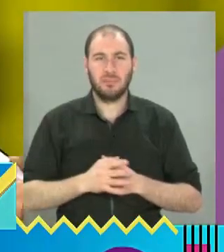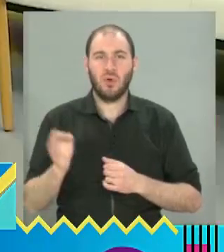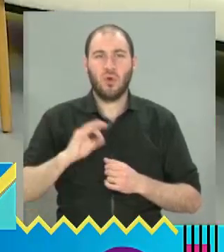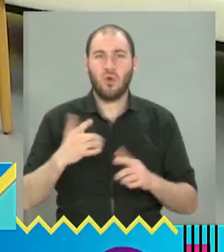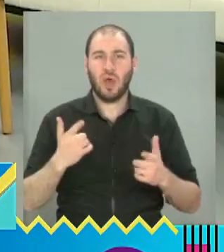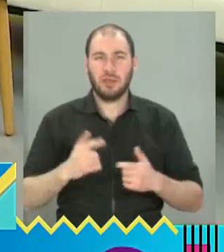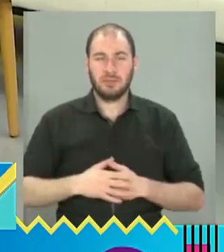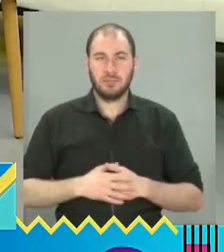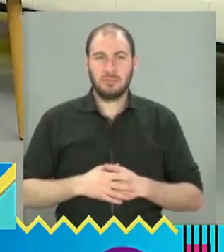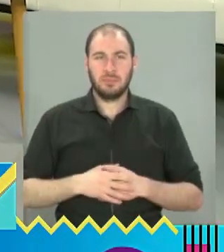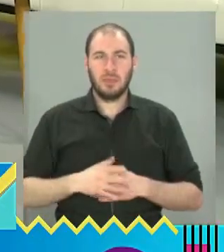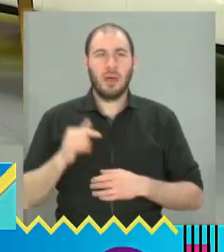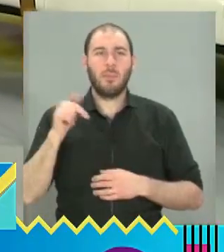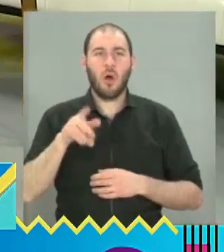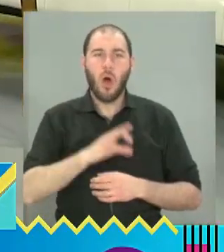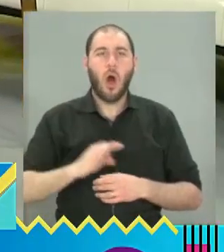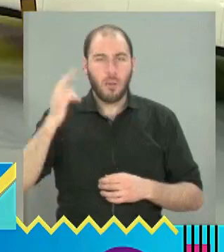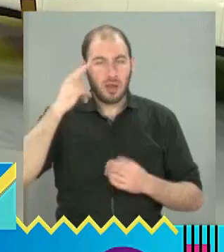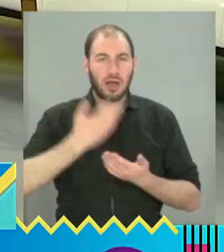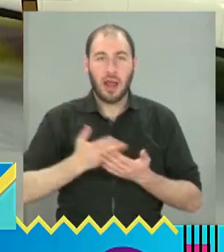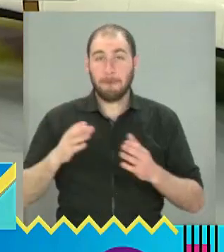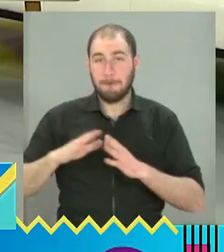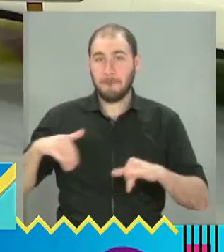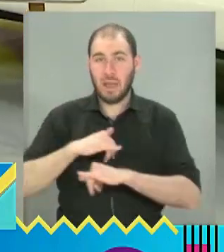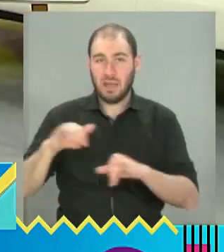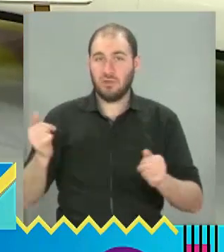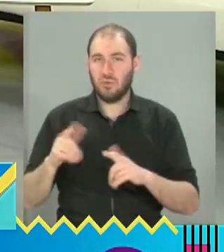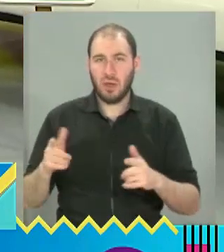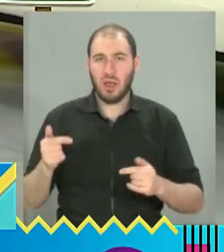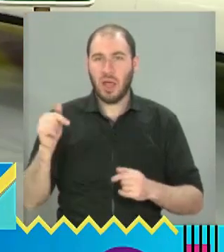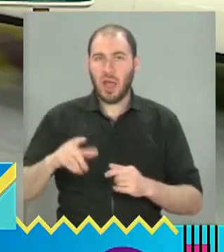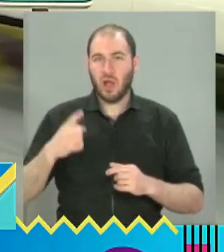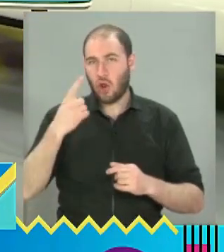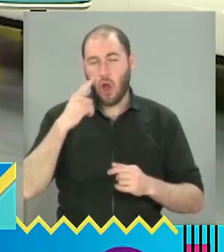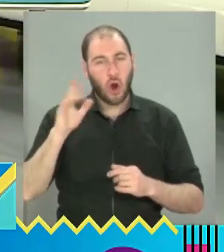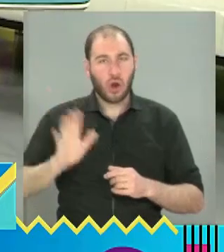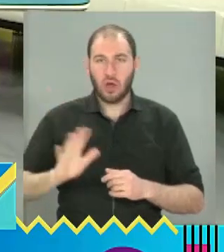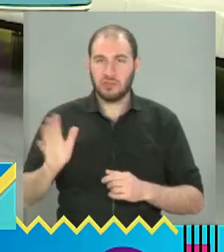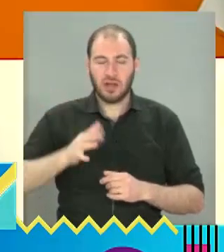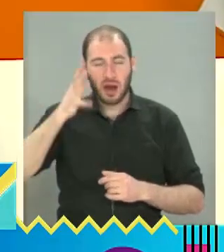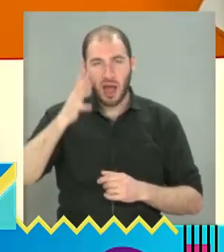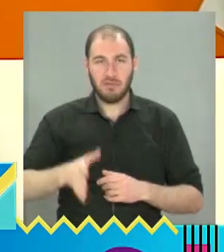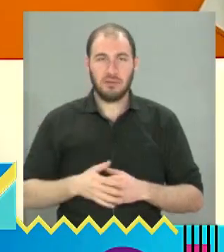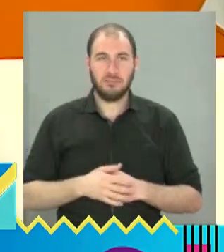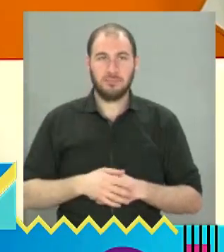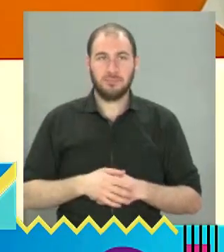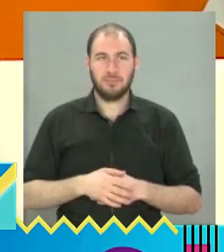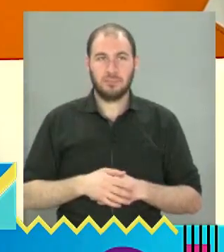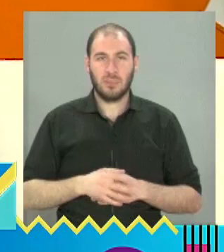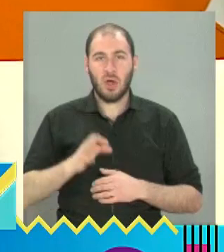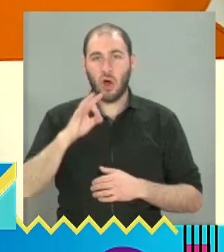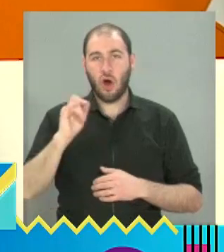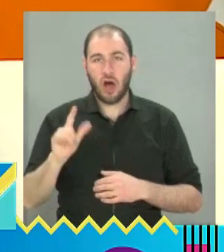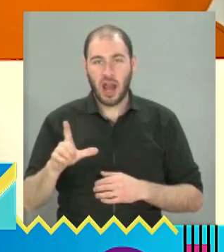no? O sea, ¿qué ves en general? En los medios de comunicación no, que hay una falta de conocimiento tremendo. De hecho,